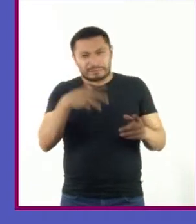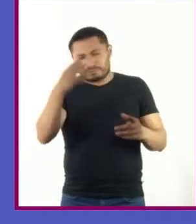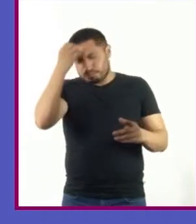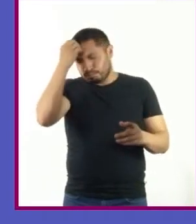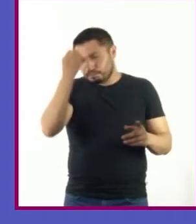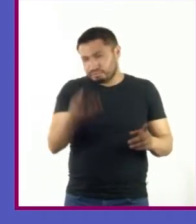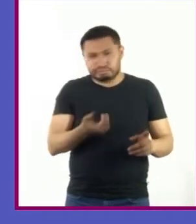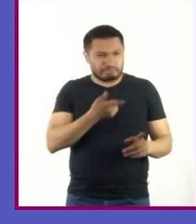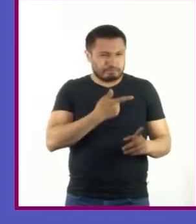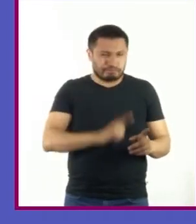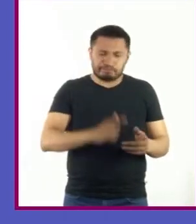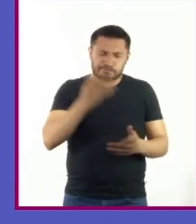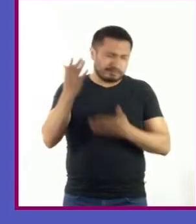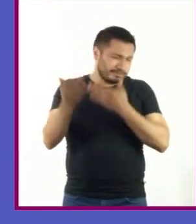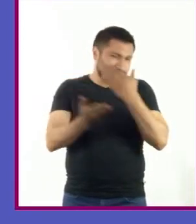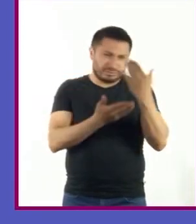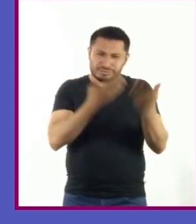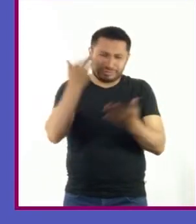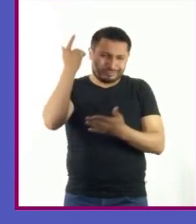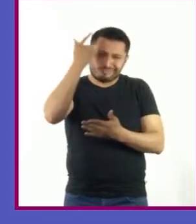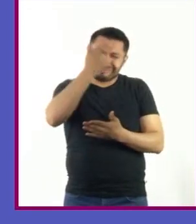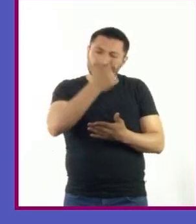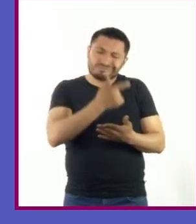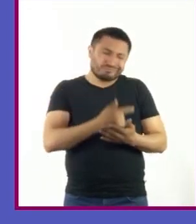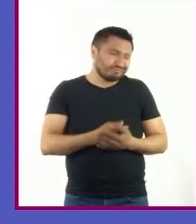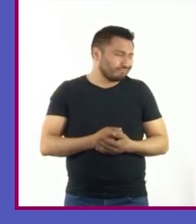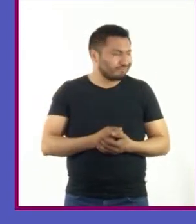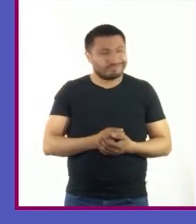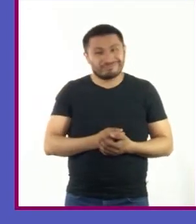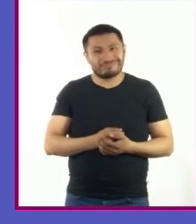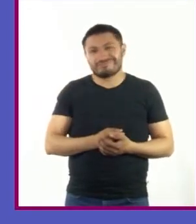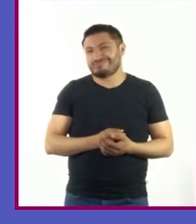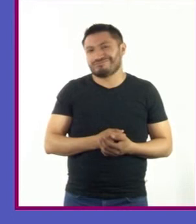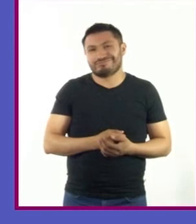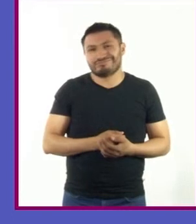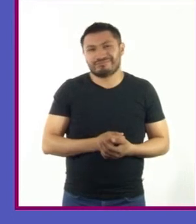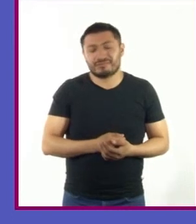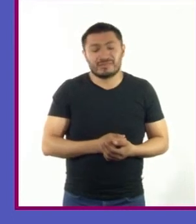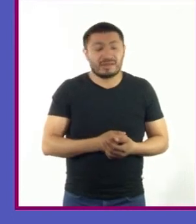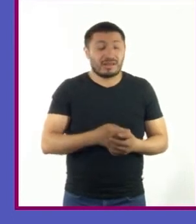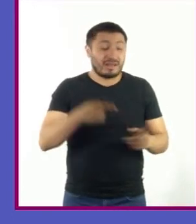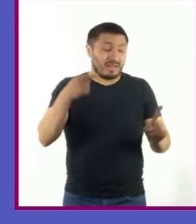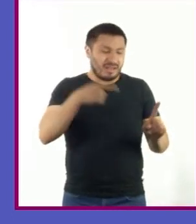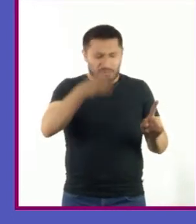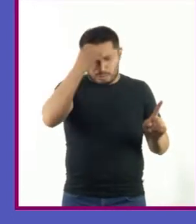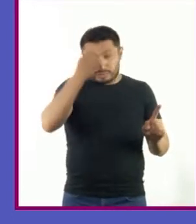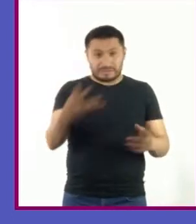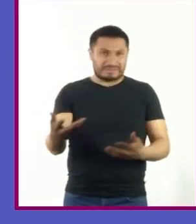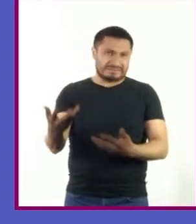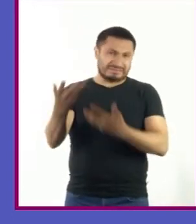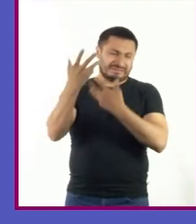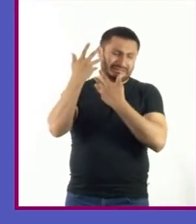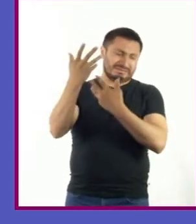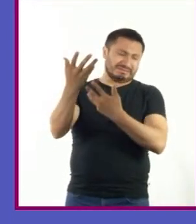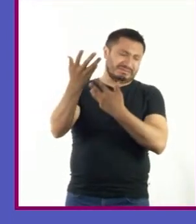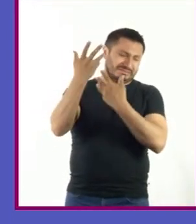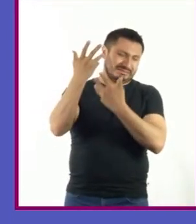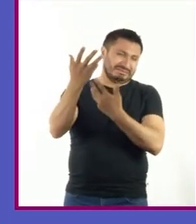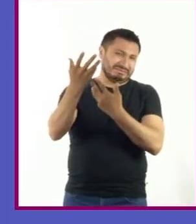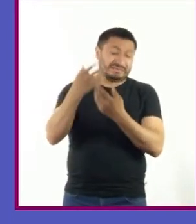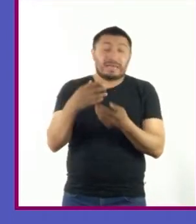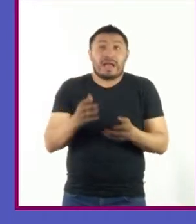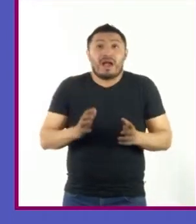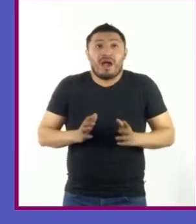gustaba estudiar una noche. Después de recibir, por su pereza, un regaño diciendo: